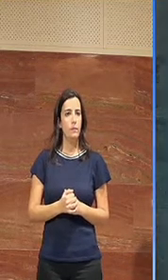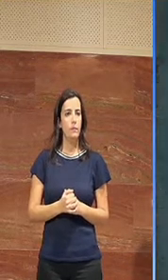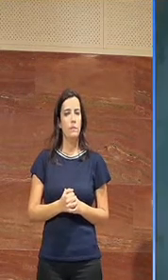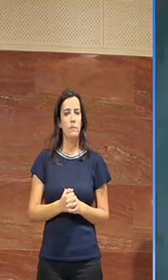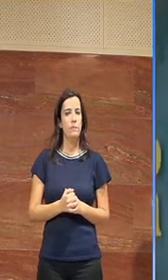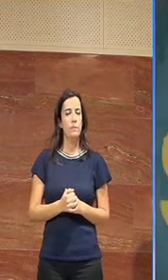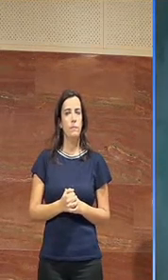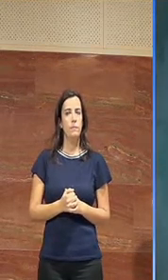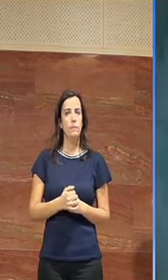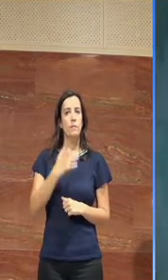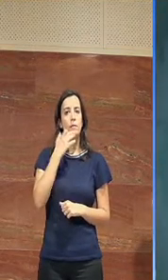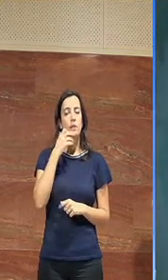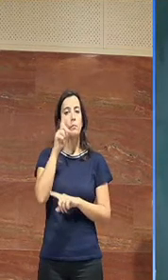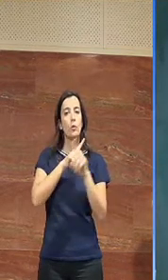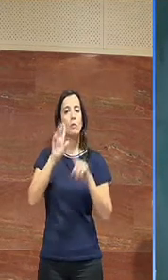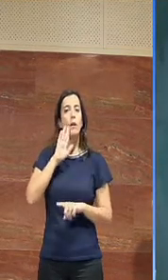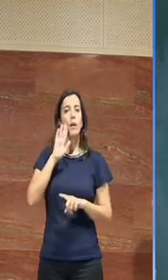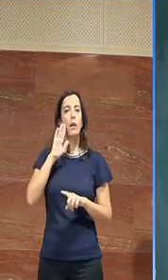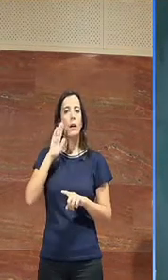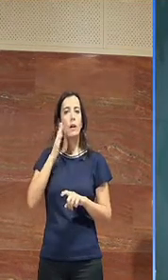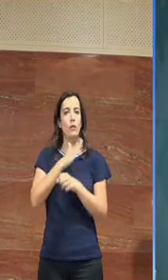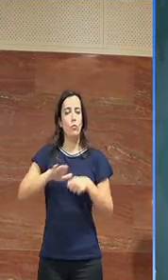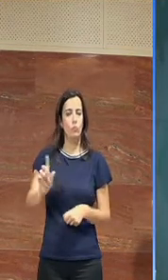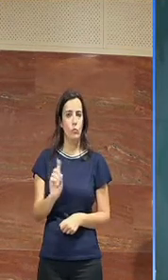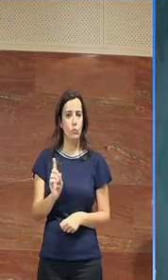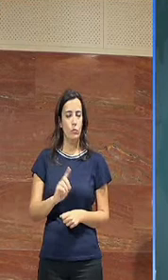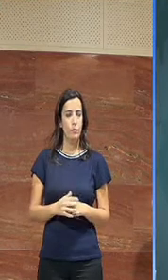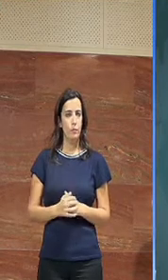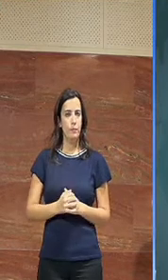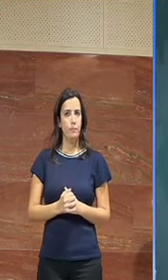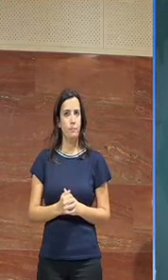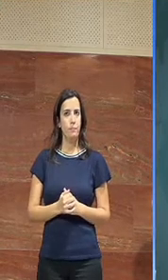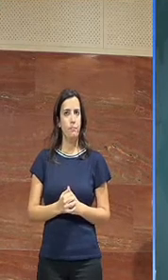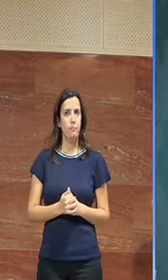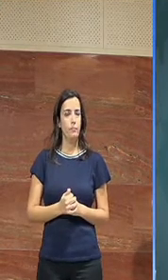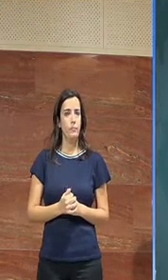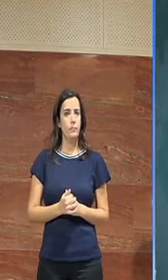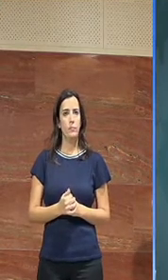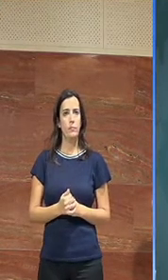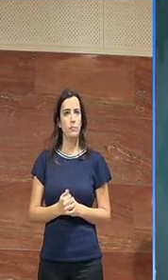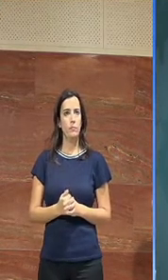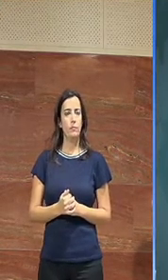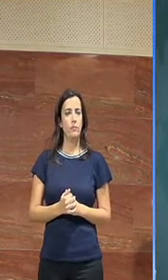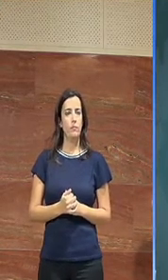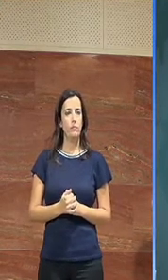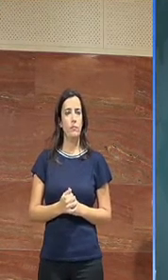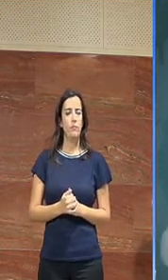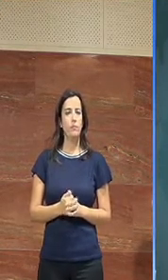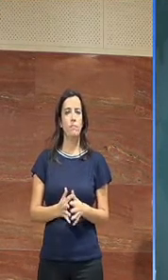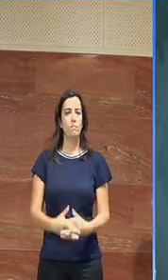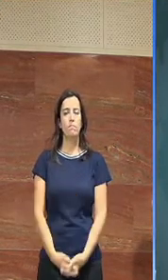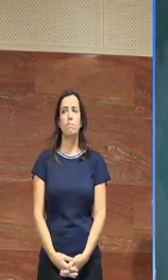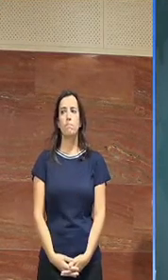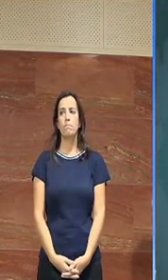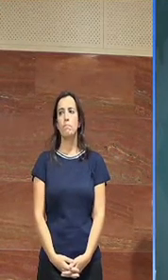son enfrentados. Sin embargo, los países del sur pueden mantener su crecimiento acelerado. Para aquello, necesitan colaborar para mejorar